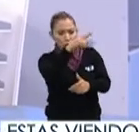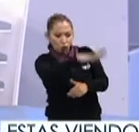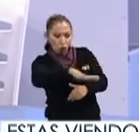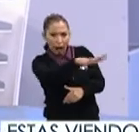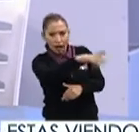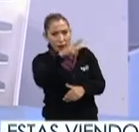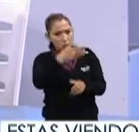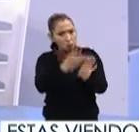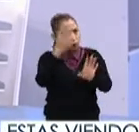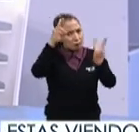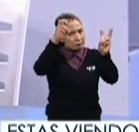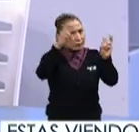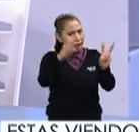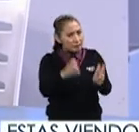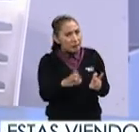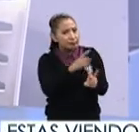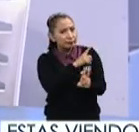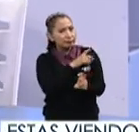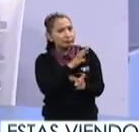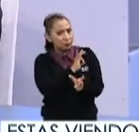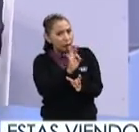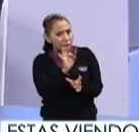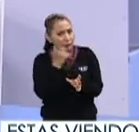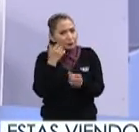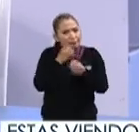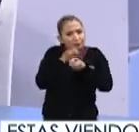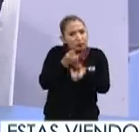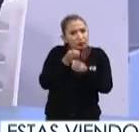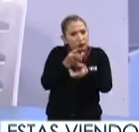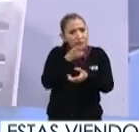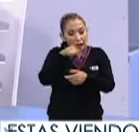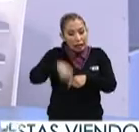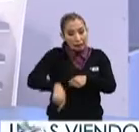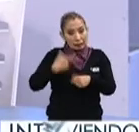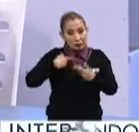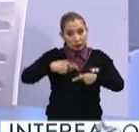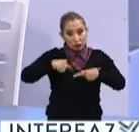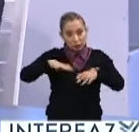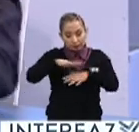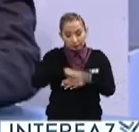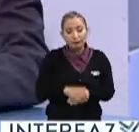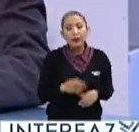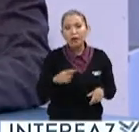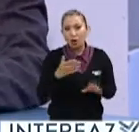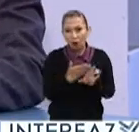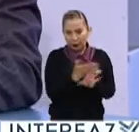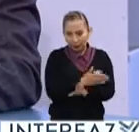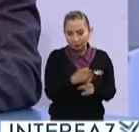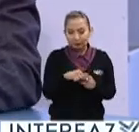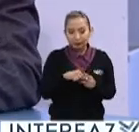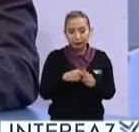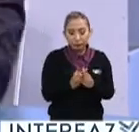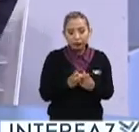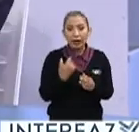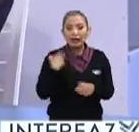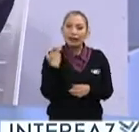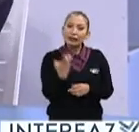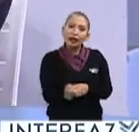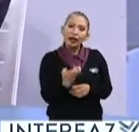tienes muchos asuntos que abordar, exponer ante nuestro auditorio. Pero para empezar,